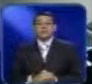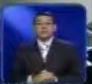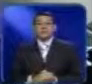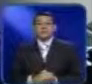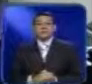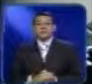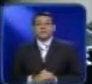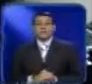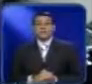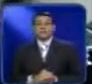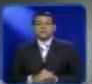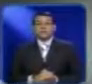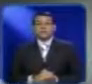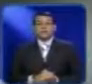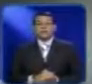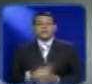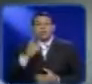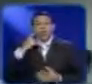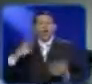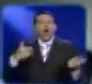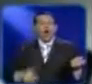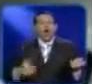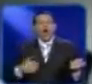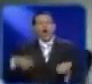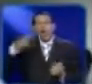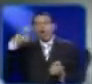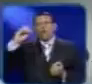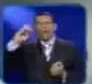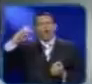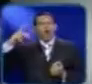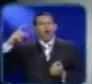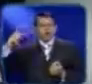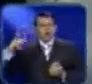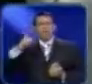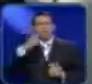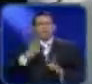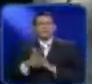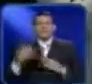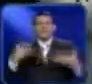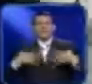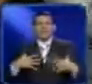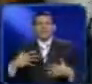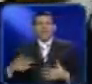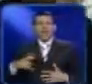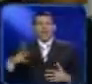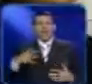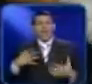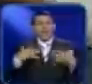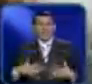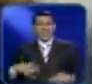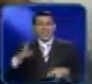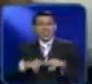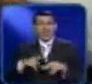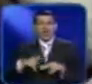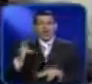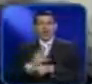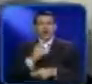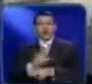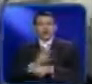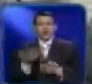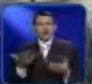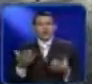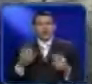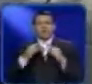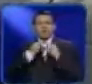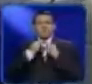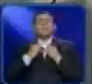Las prendas fueron inspiradas en el estilo rockero del músico argentino, quien cerró el desfile vestido con un elegante traje negro y usando como accesorio